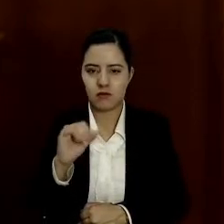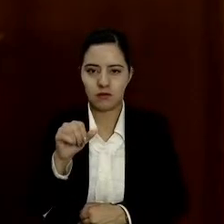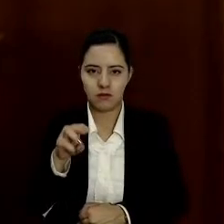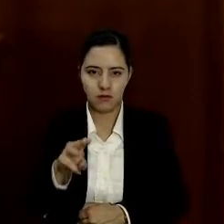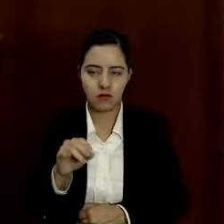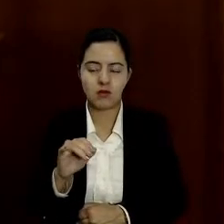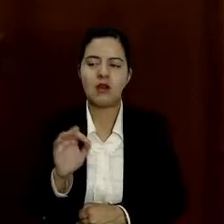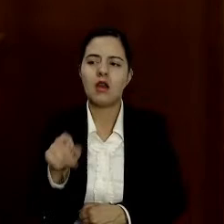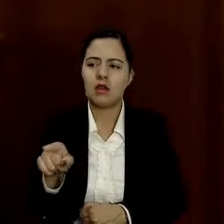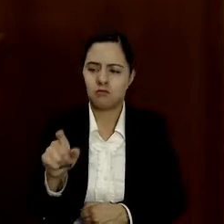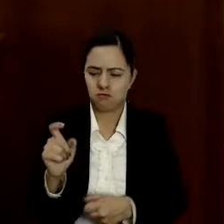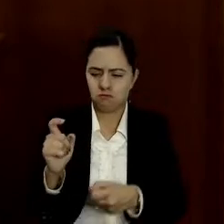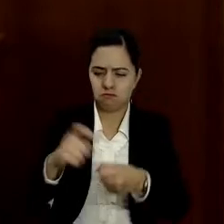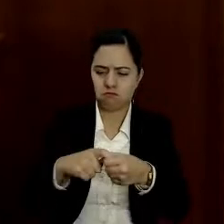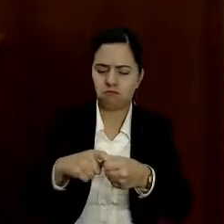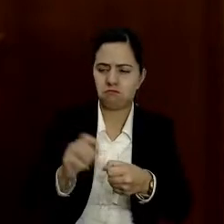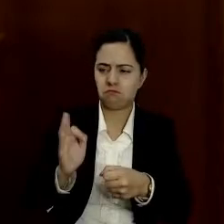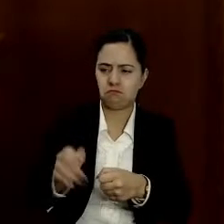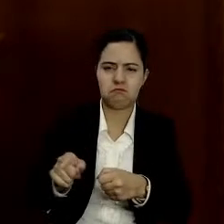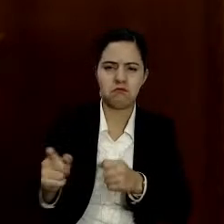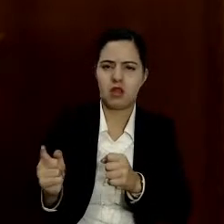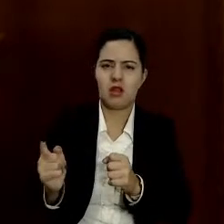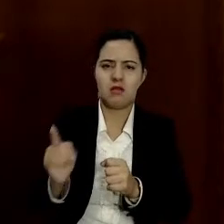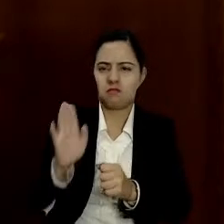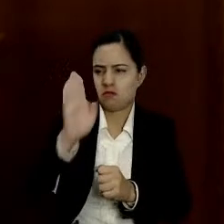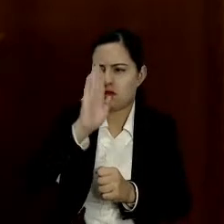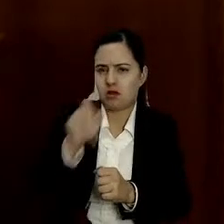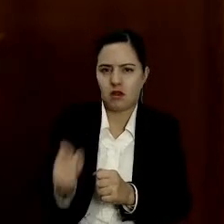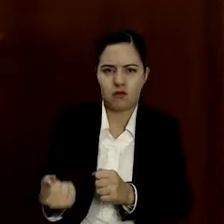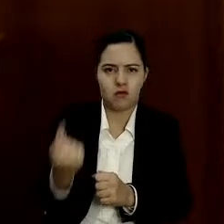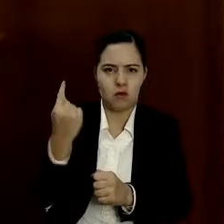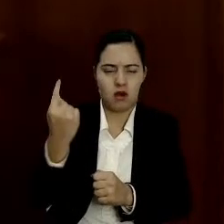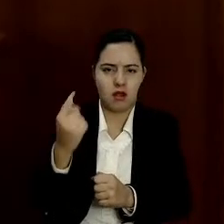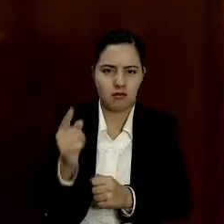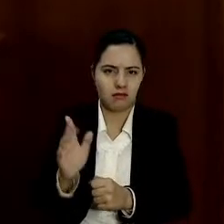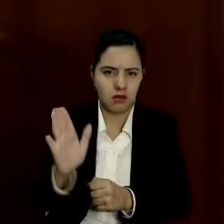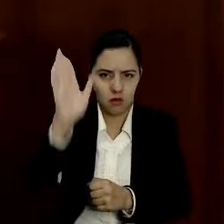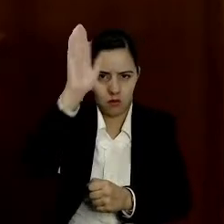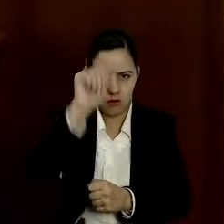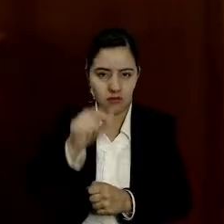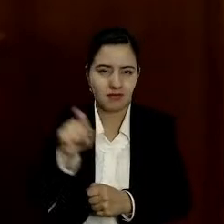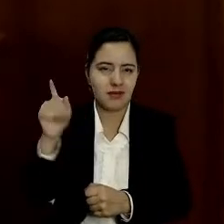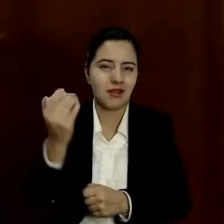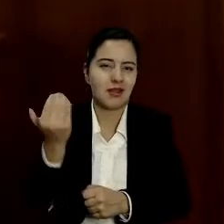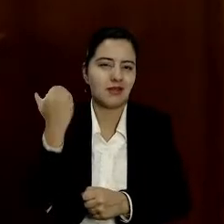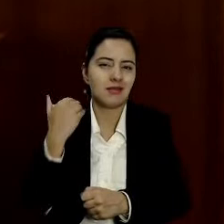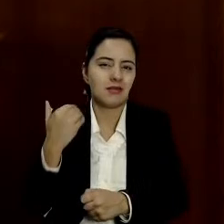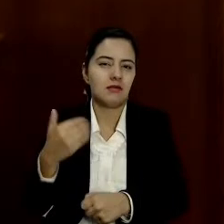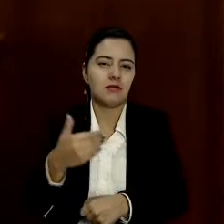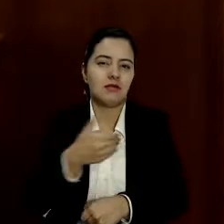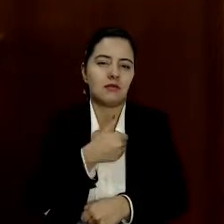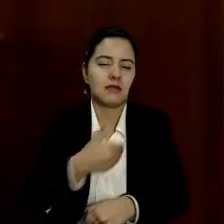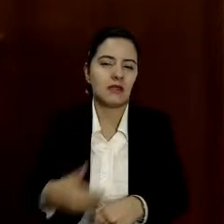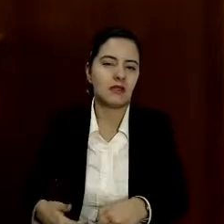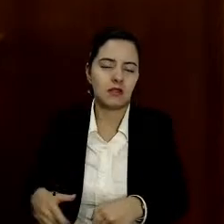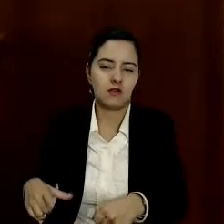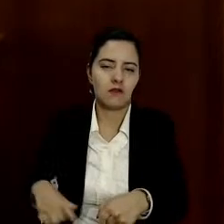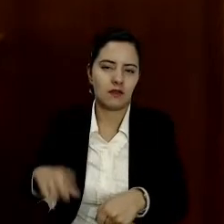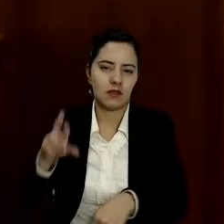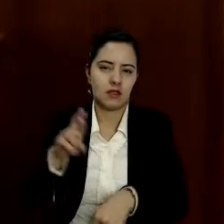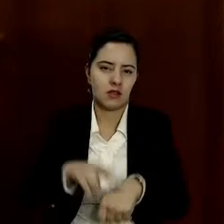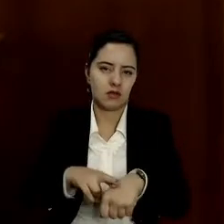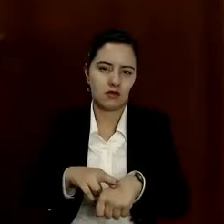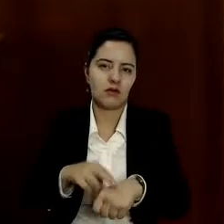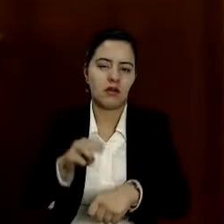manera directa por Banobras, cuando su titular era el actual gobernador del Estado de México. 3 más por la Secretaría de